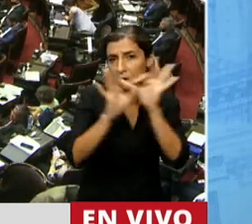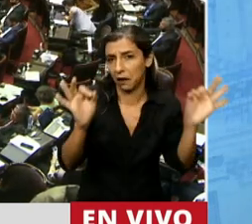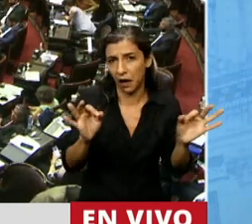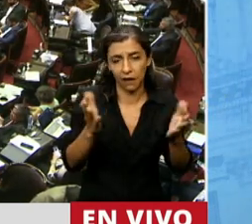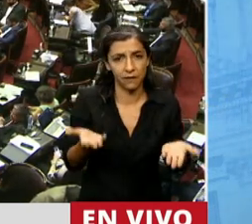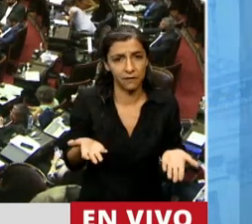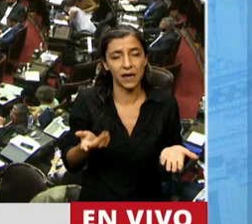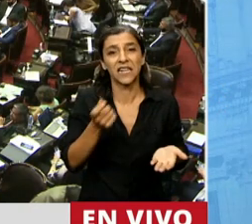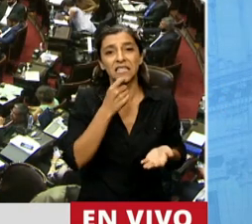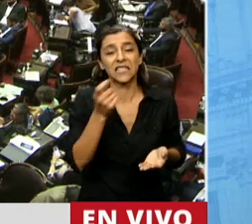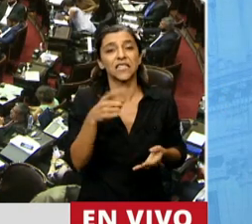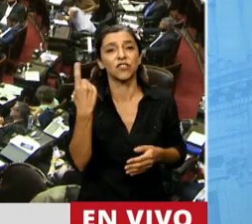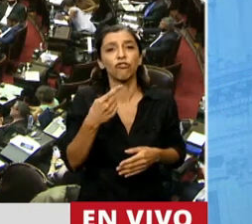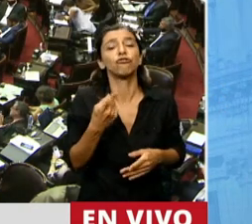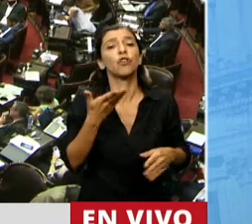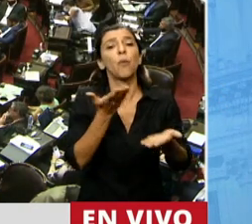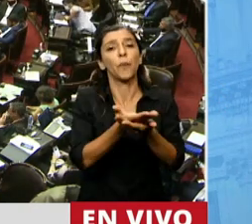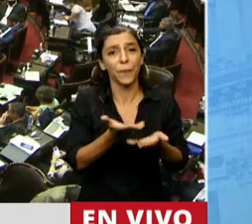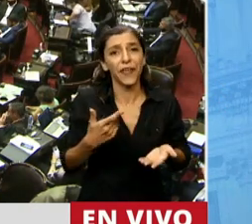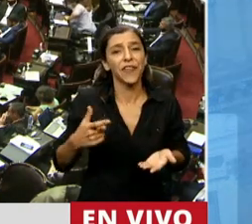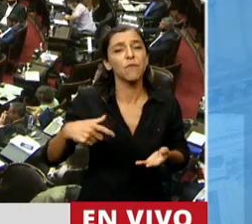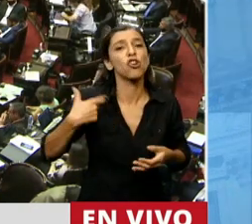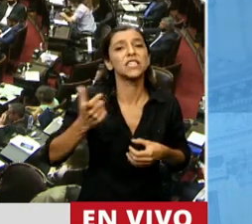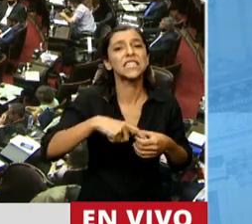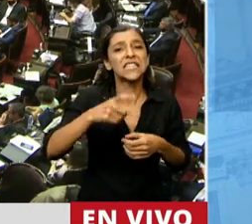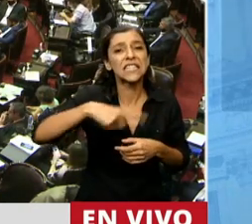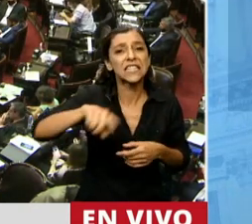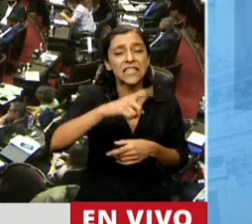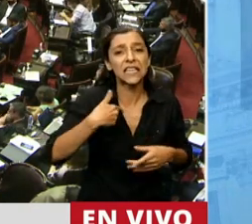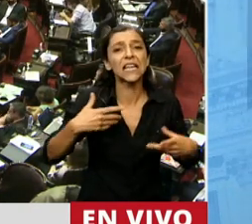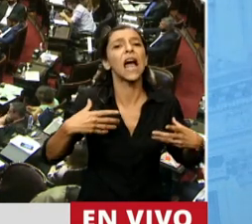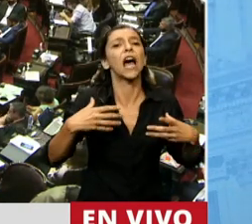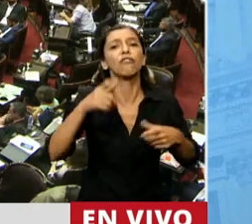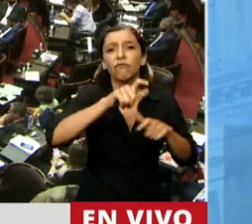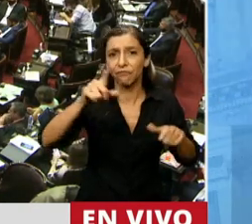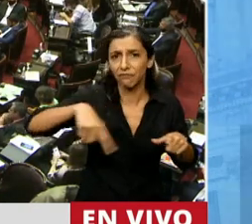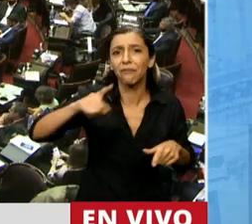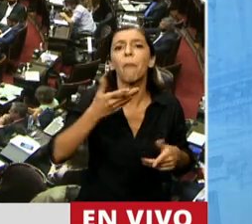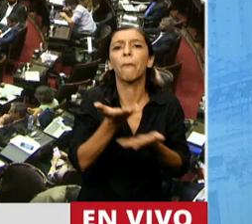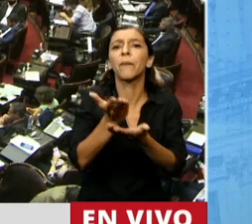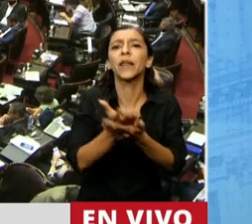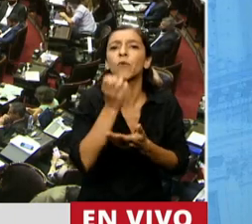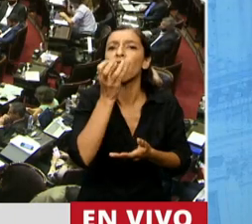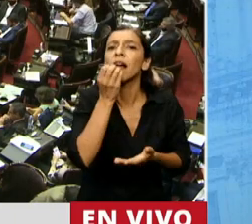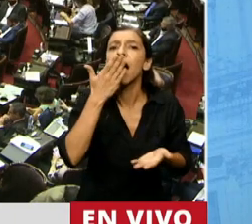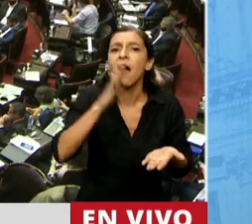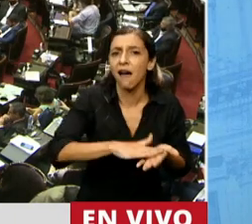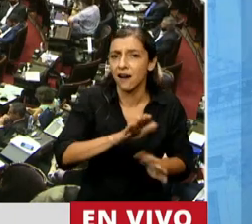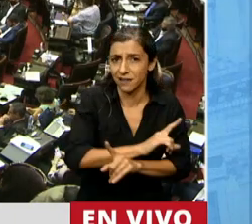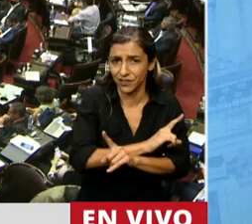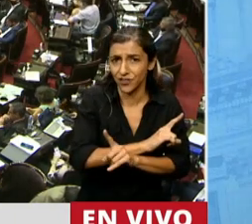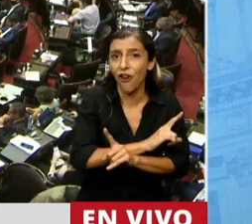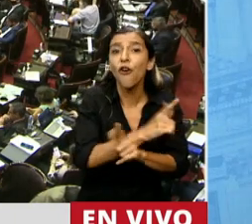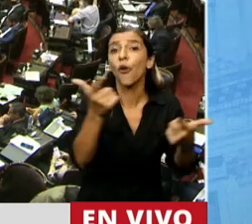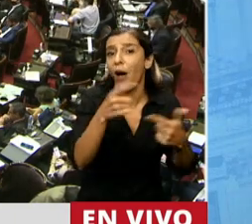dirigentes sindicales que hagan declaraciones juradas no lo hacen cuando uno pregunta por las obras por los oscuros vericuetos de las obras sociales tampoco lo